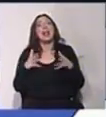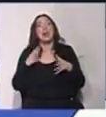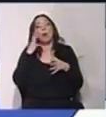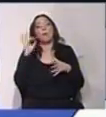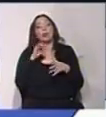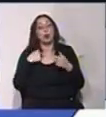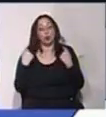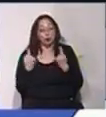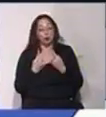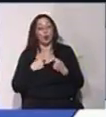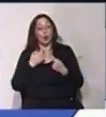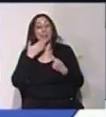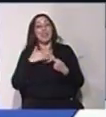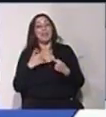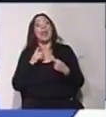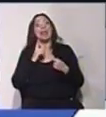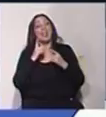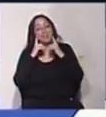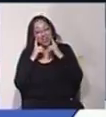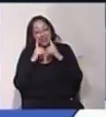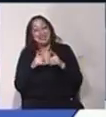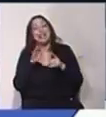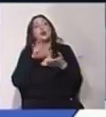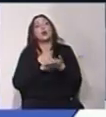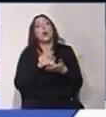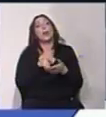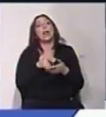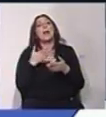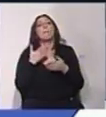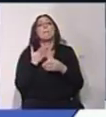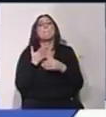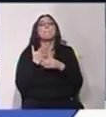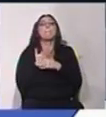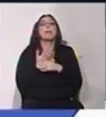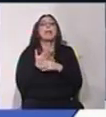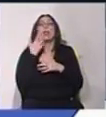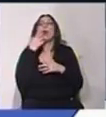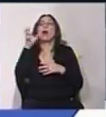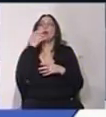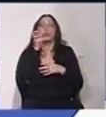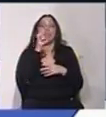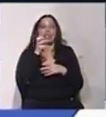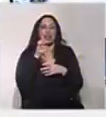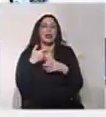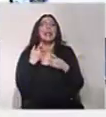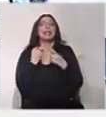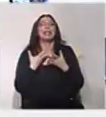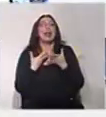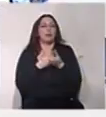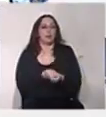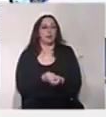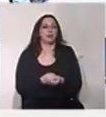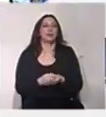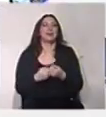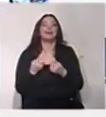entendemos nosotros que tiene que ver con el intento de autoeliminación, que es un pedido de auxilio. Claro. Es un pedido de auxilio. Puede ser contenido, exactamente. Marilén,